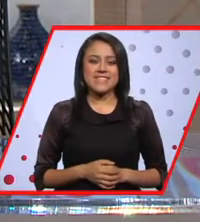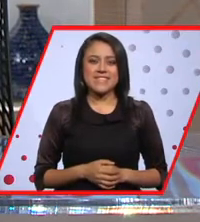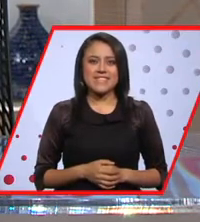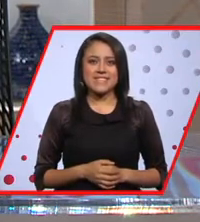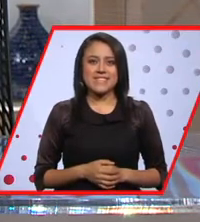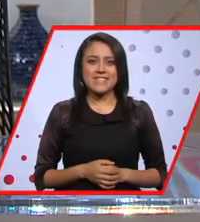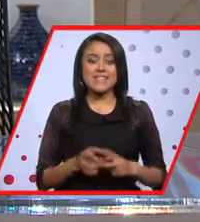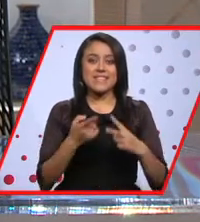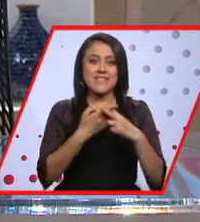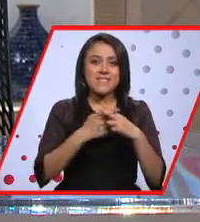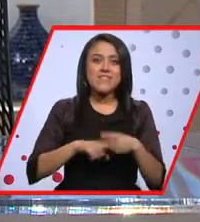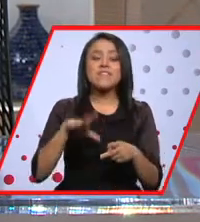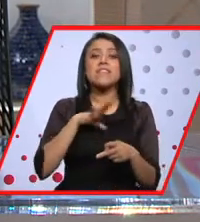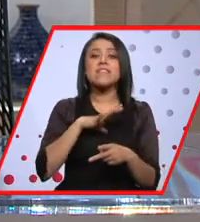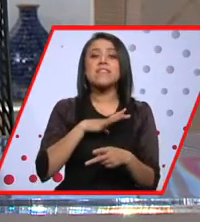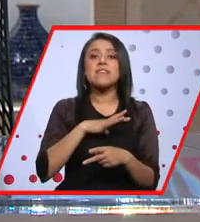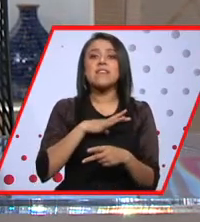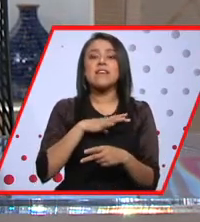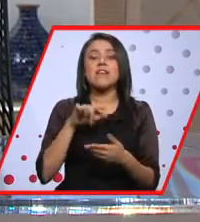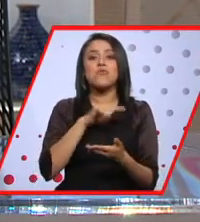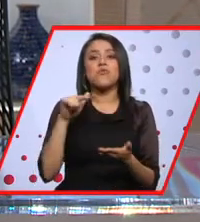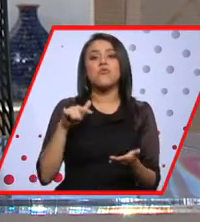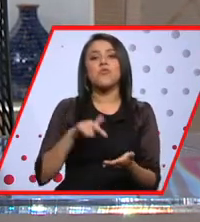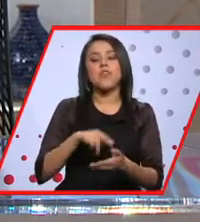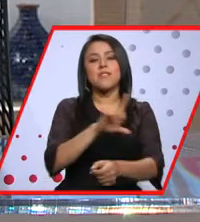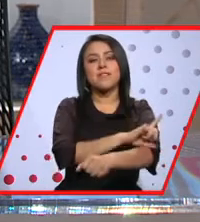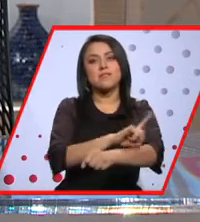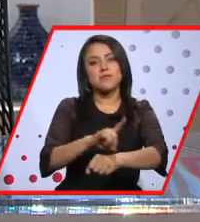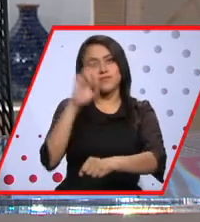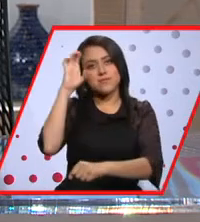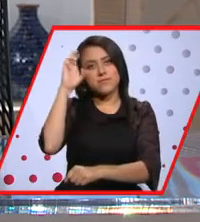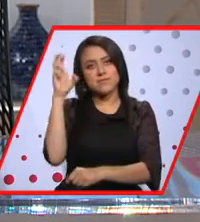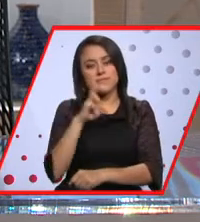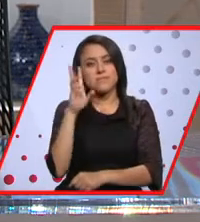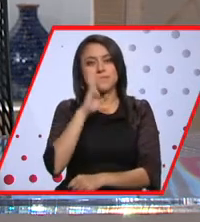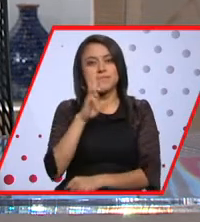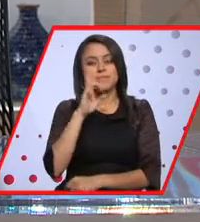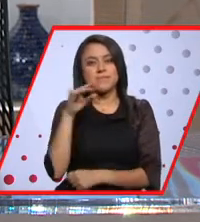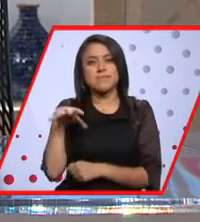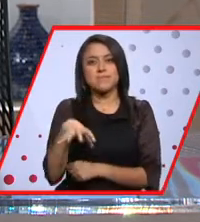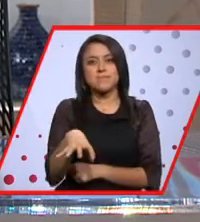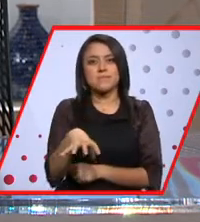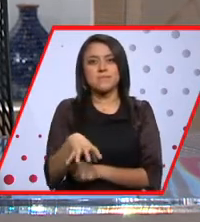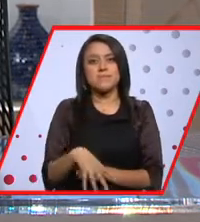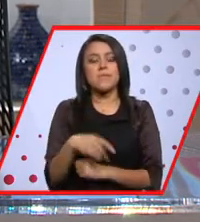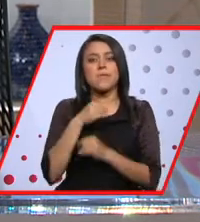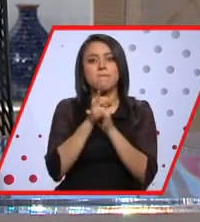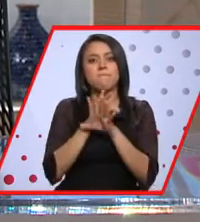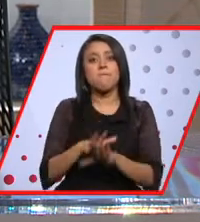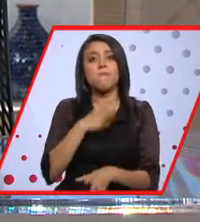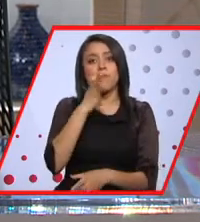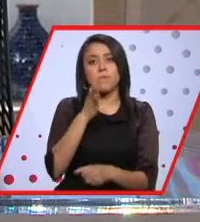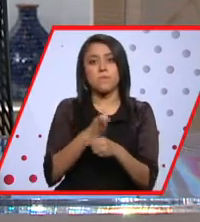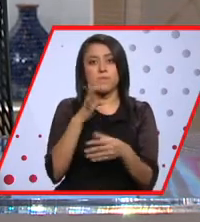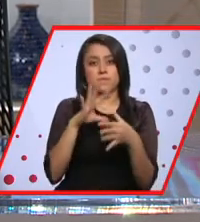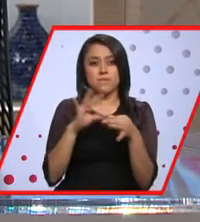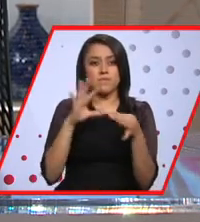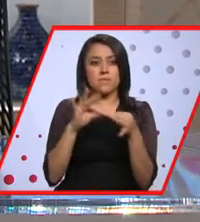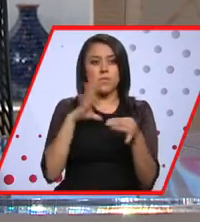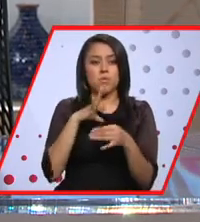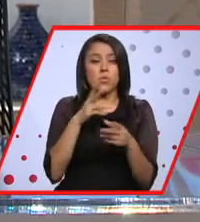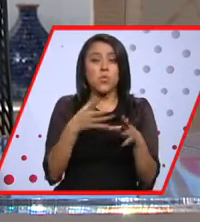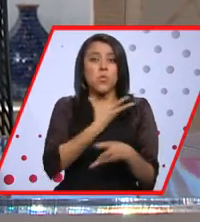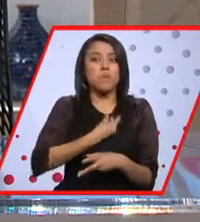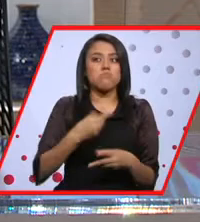Vamos a iniciar el día de hoy en el Miguel Hidalgo. Vamos con una información que nos habla de que sus hijos